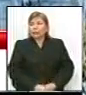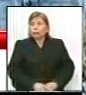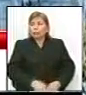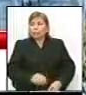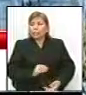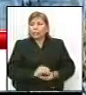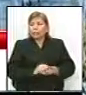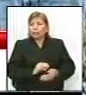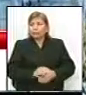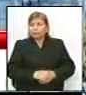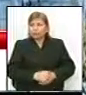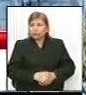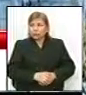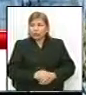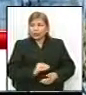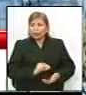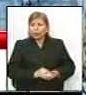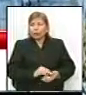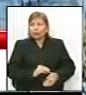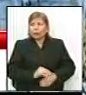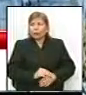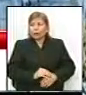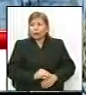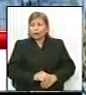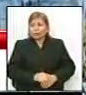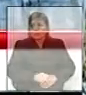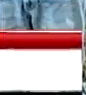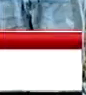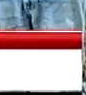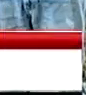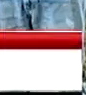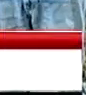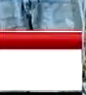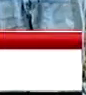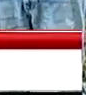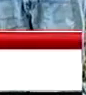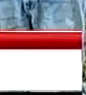congresistas, señores del Ministerio. Eso es mi petitorio, señores.